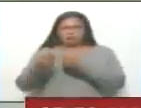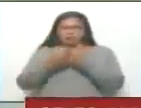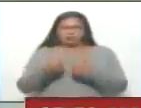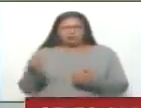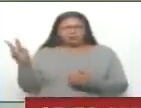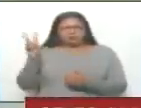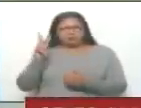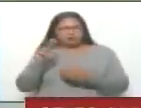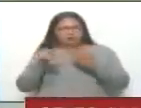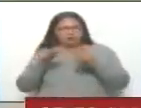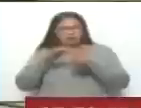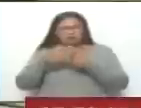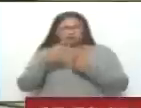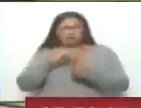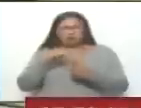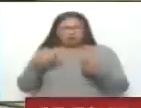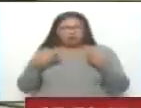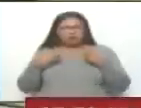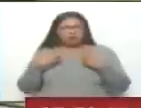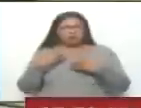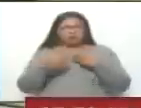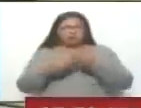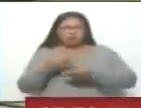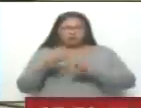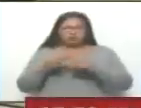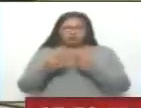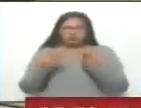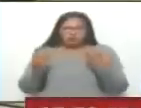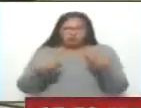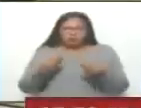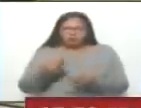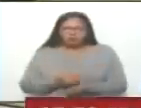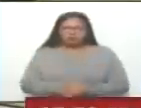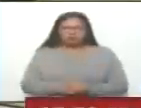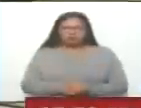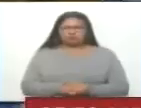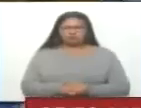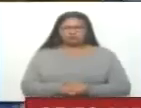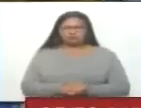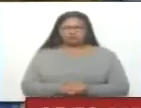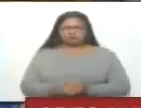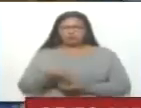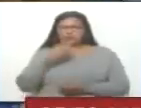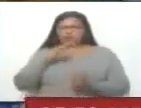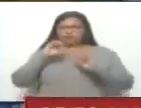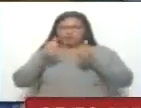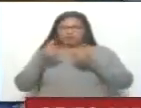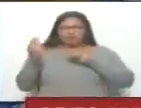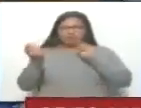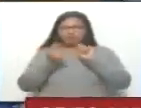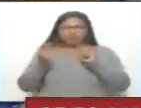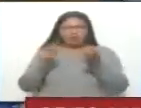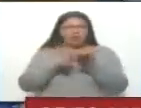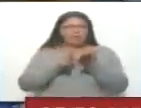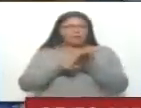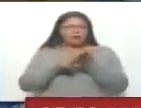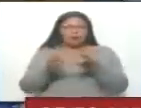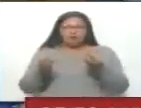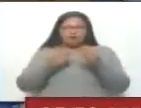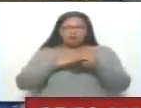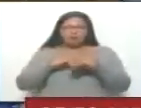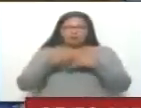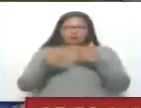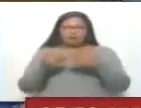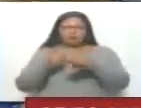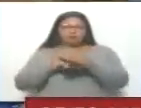situación por la cual atraviesa, cómo sería esa convención. Ahora, profesor, se inicia la discusión, se aprueba la convención colectiva en un